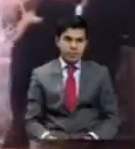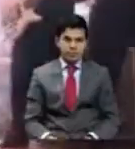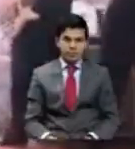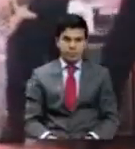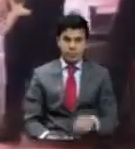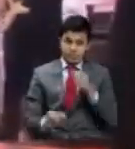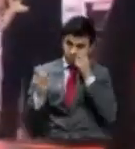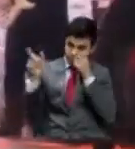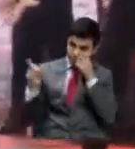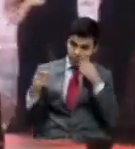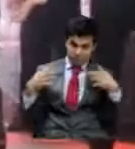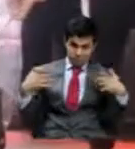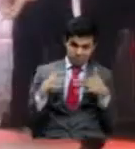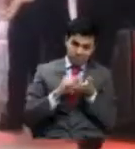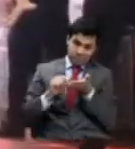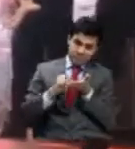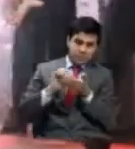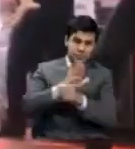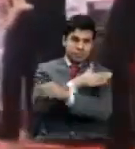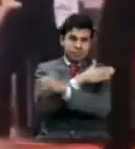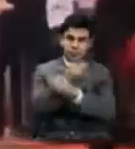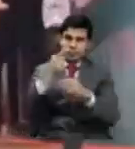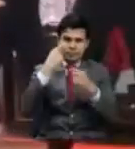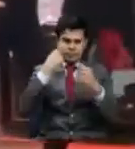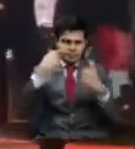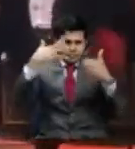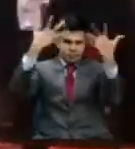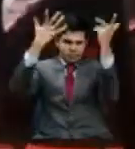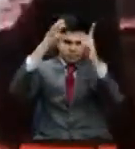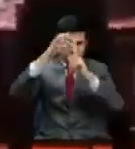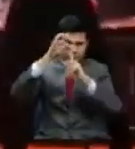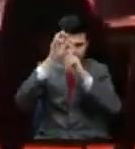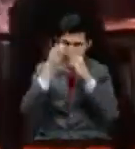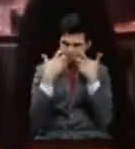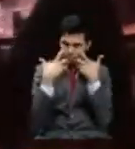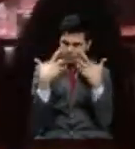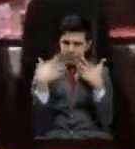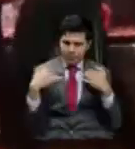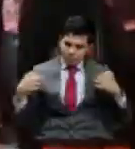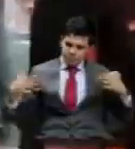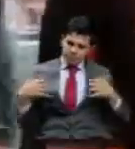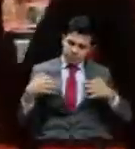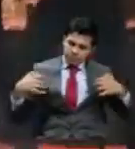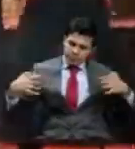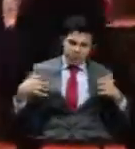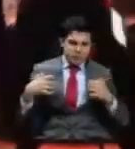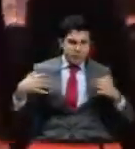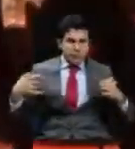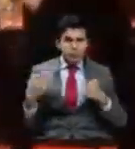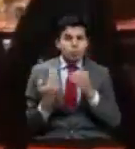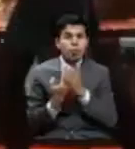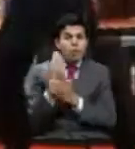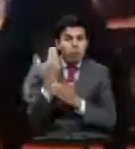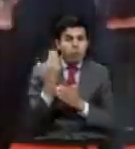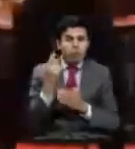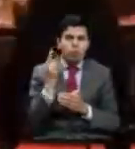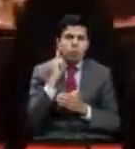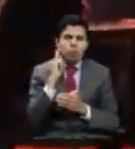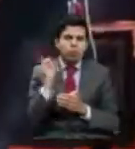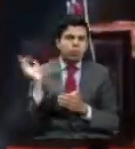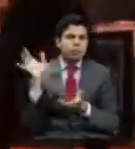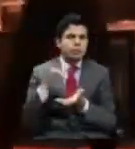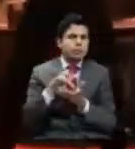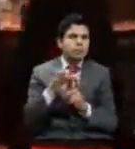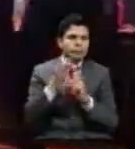Este cantante y compositor, considerado uno de los principales representantes de la nueva ola del vallenato, dará un excelente